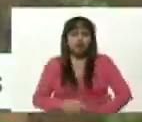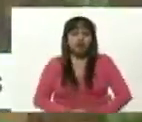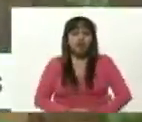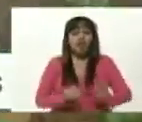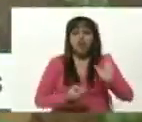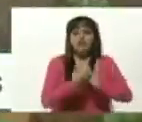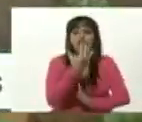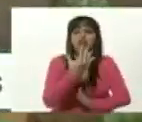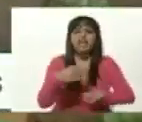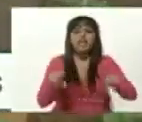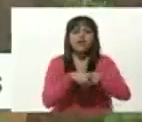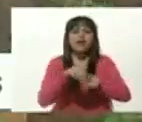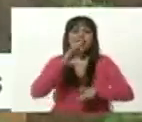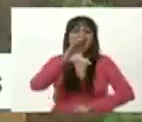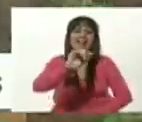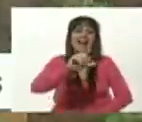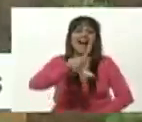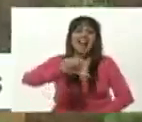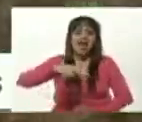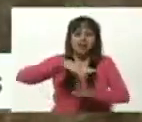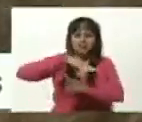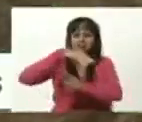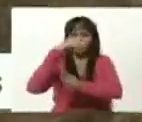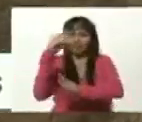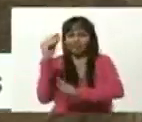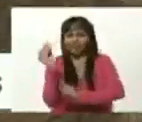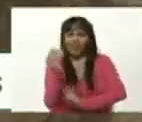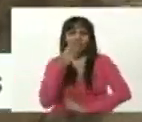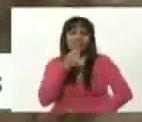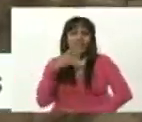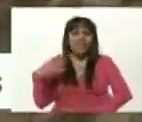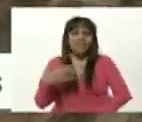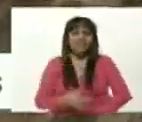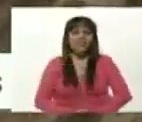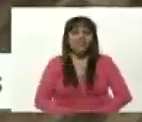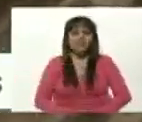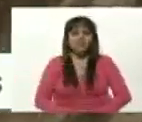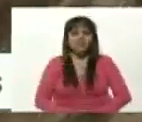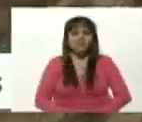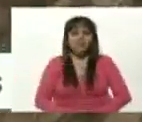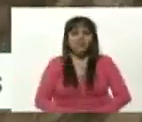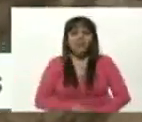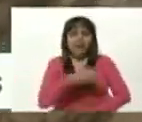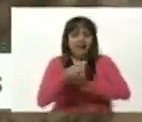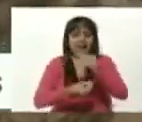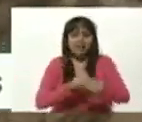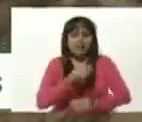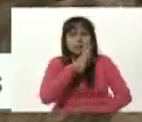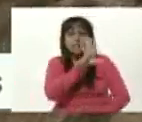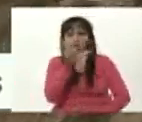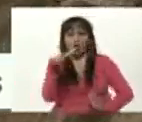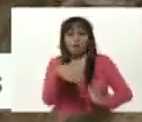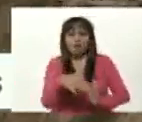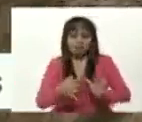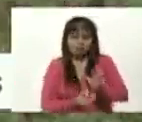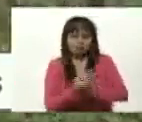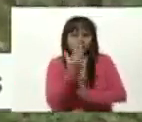tipo cala. En este caso, han cosechado mensualmente 5.000 tallos. Desde estas